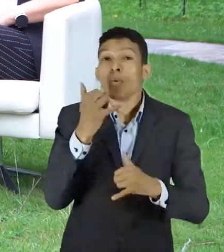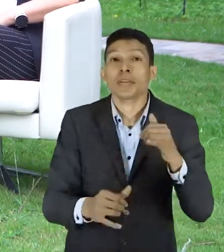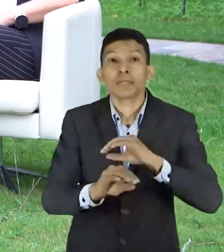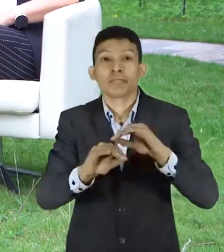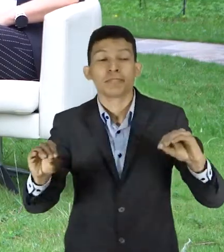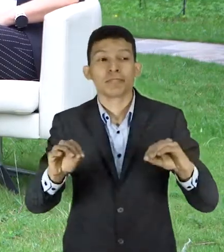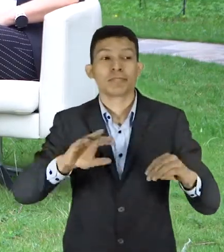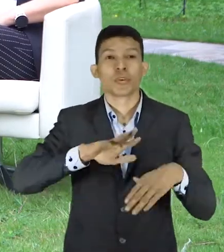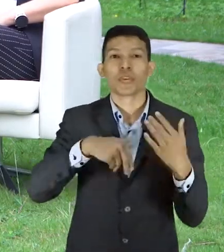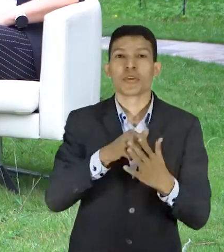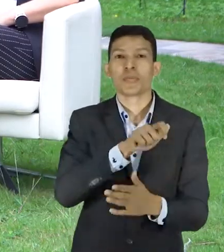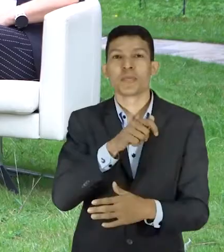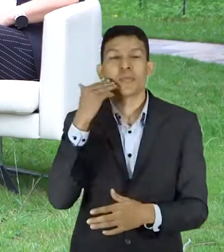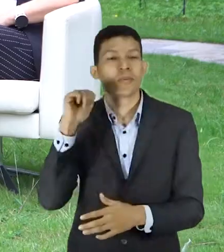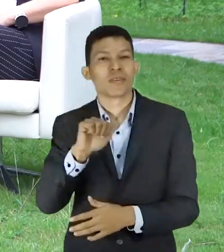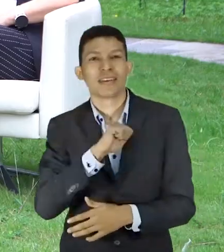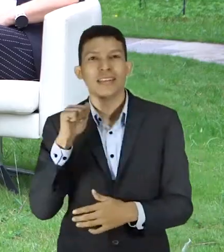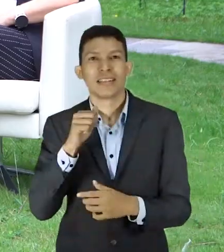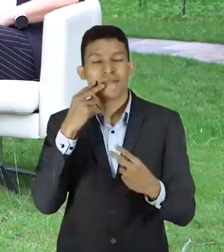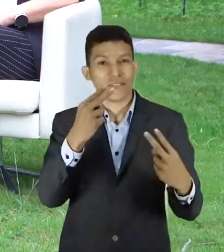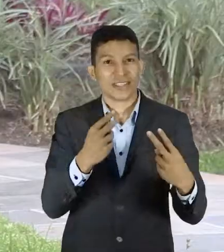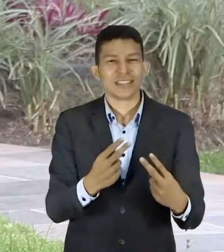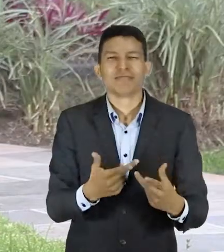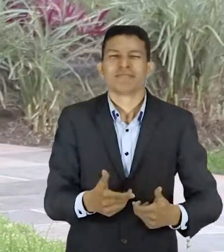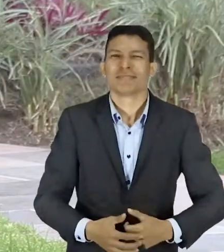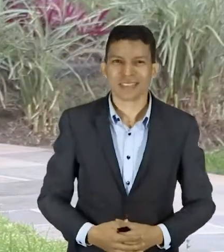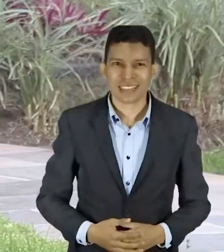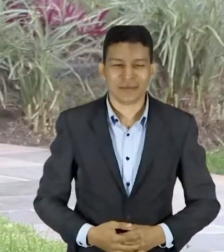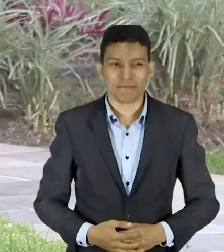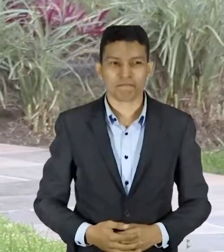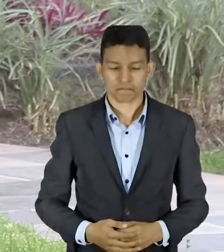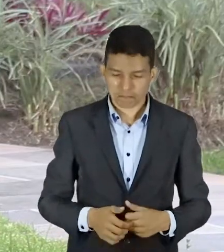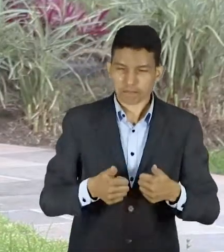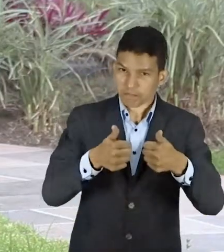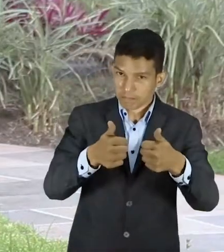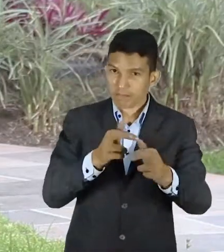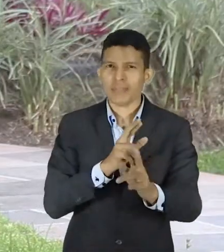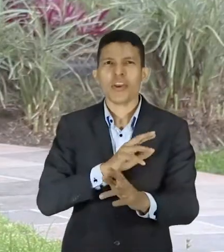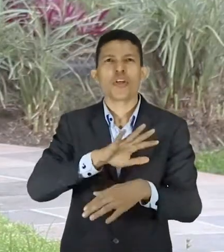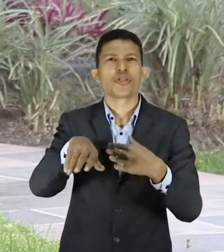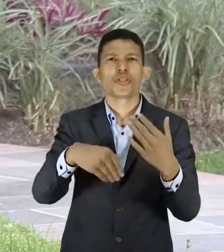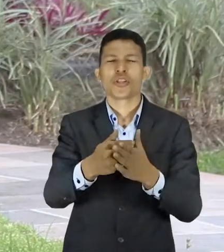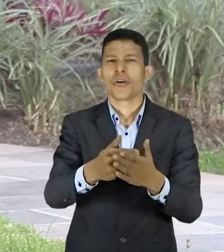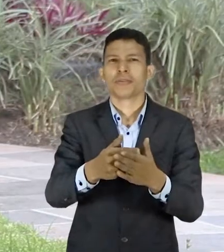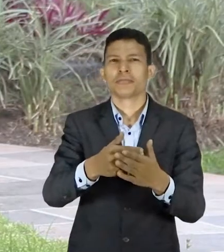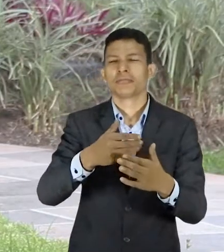último mensaje para todos esos guerreros que nos están viendo. Bueno, todo pasa.